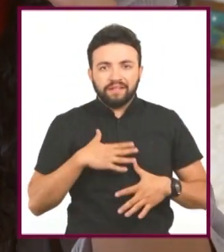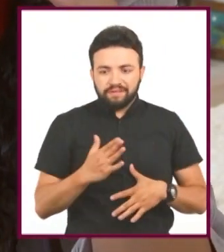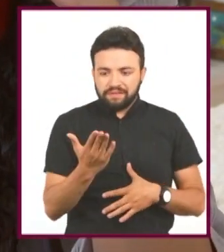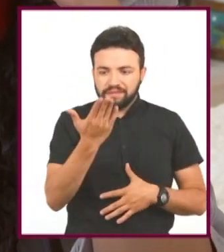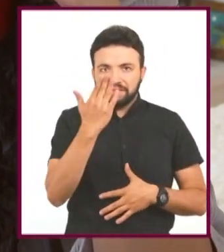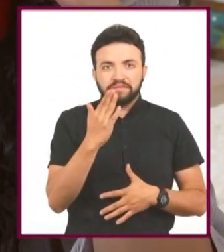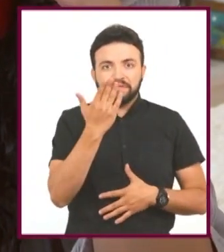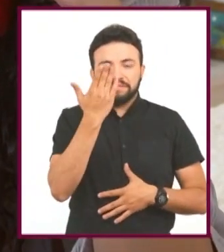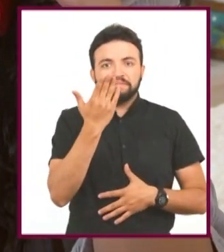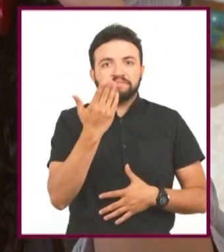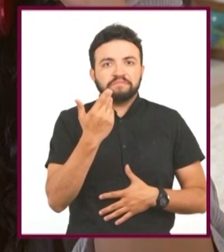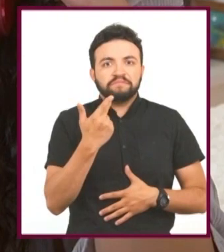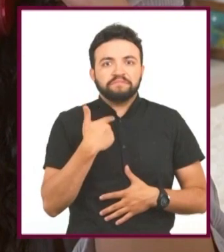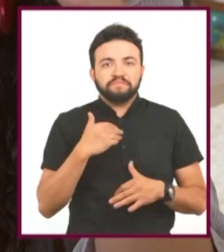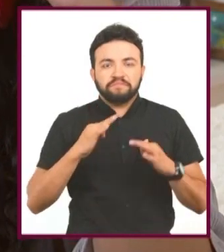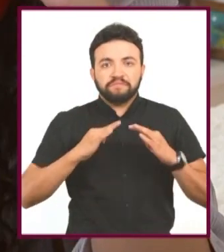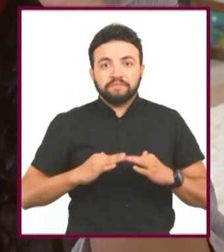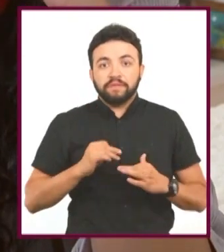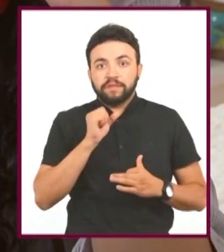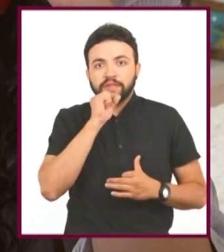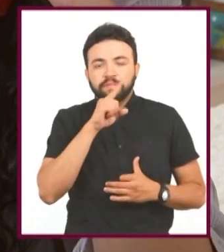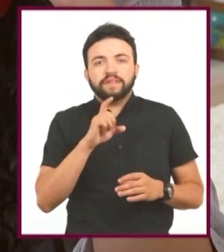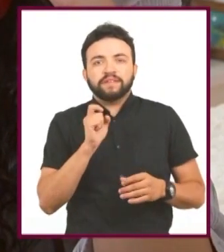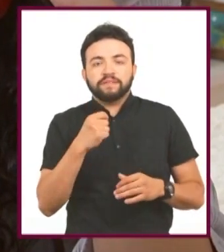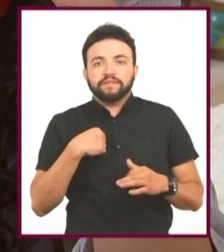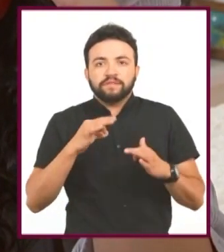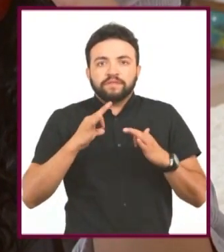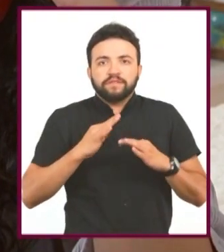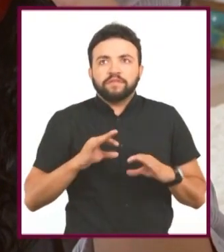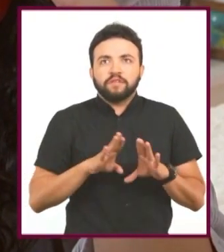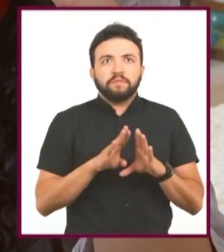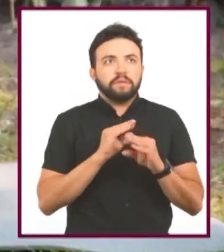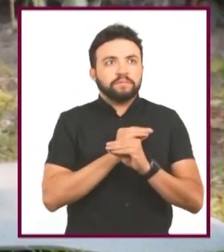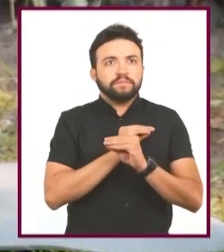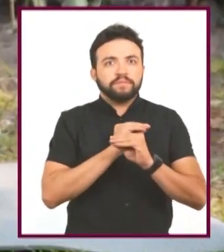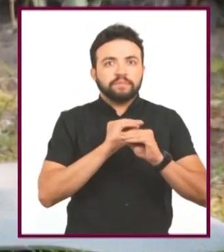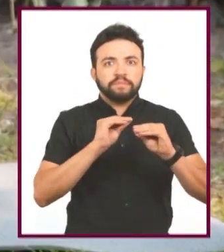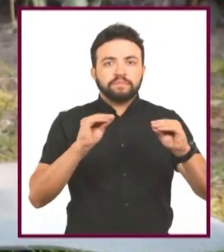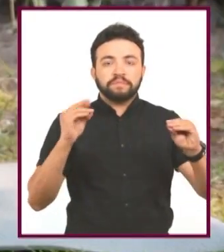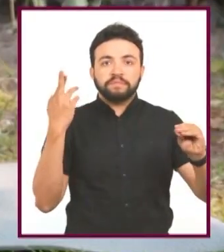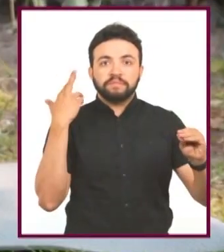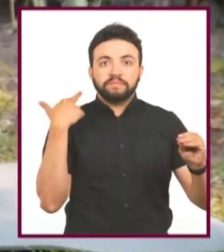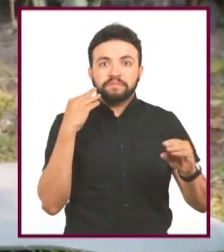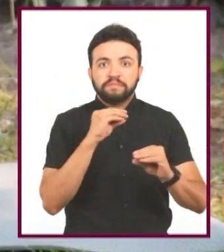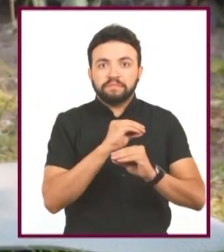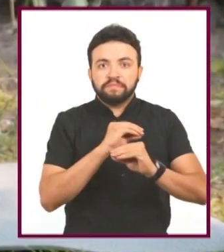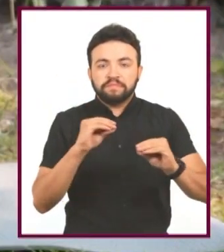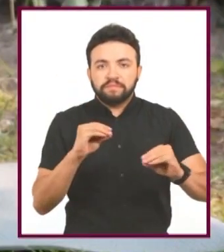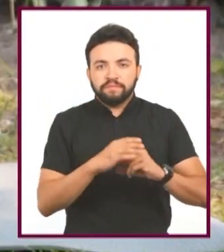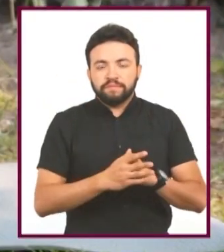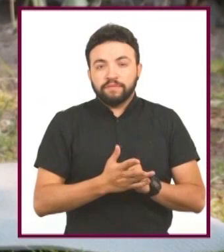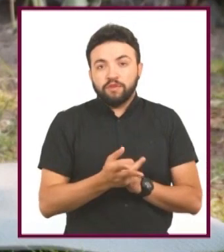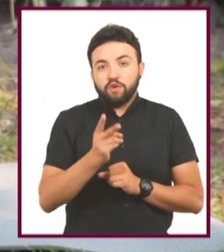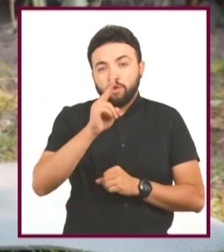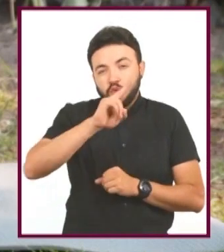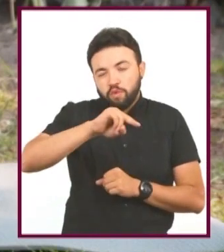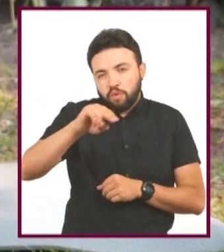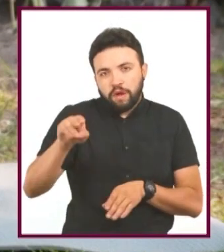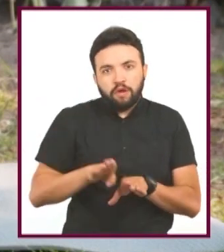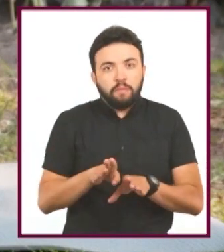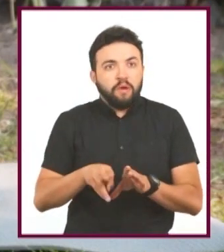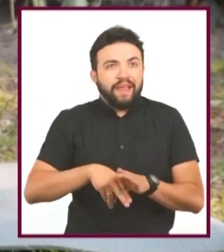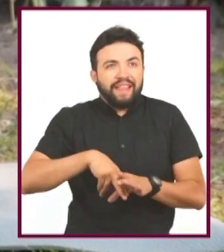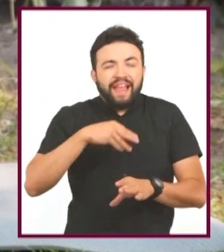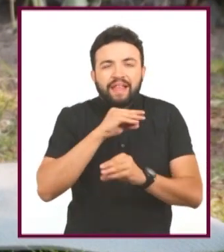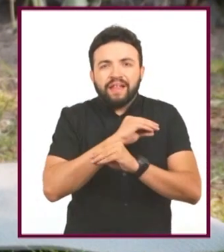pantalla. Algo que también disfruté fue el silencio. ¿El silencio? Sí, bueno, o sea, nunca hubo un silencio